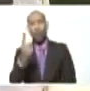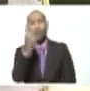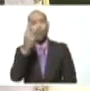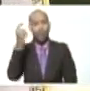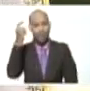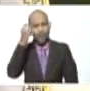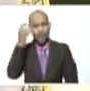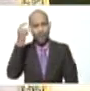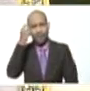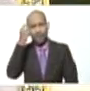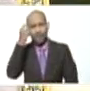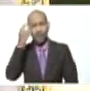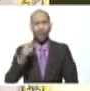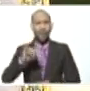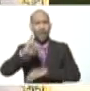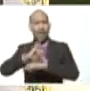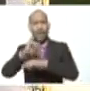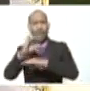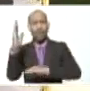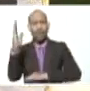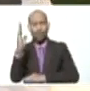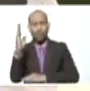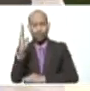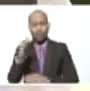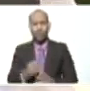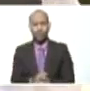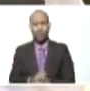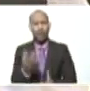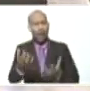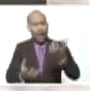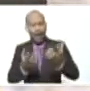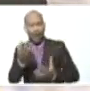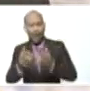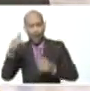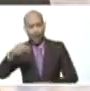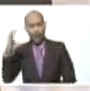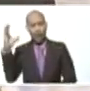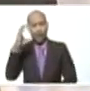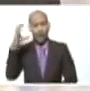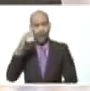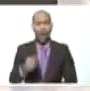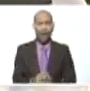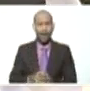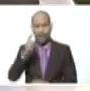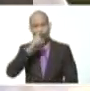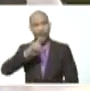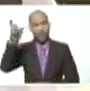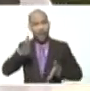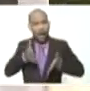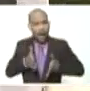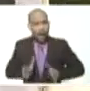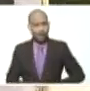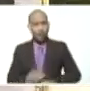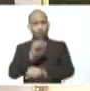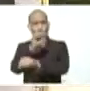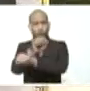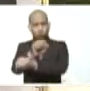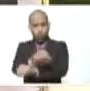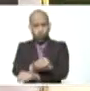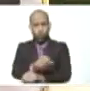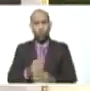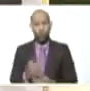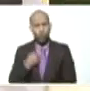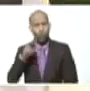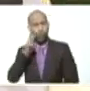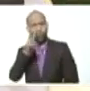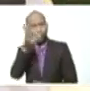la Iglesia de la Candelaria, aquí en Caracas, el aniversario del nacimiento de nuestro Beato, me di